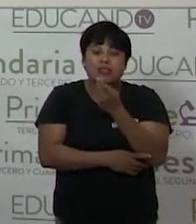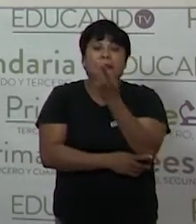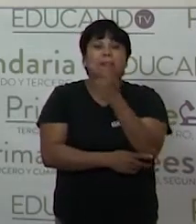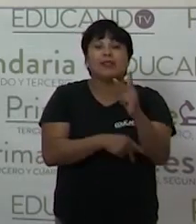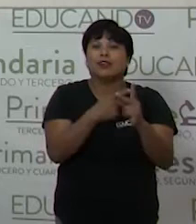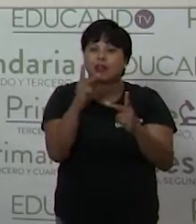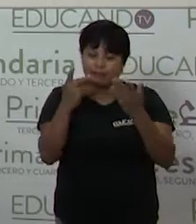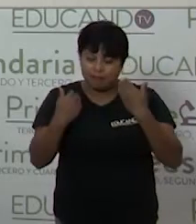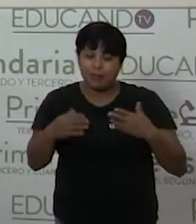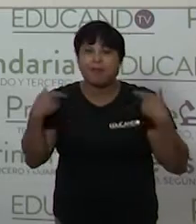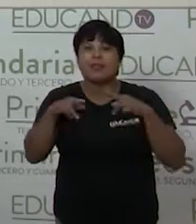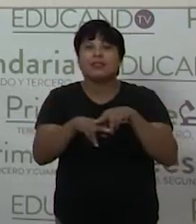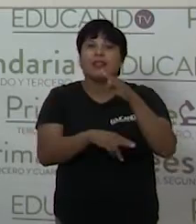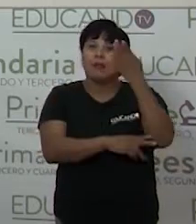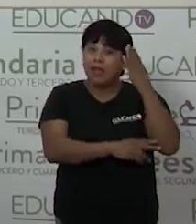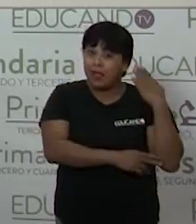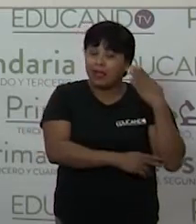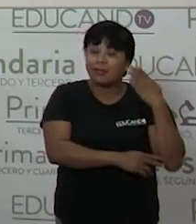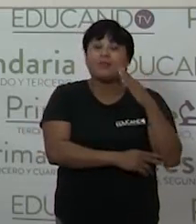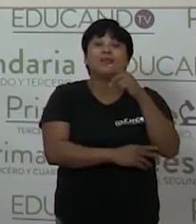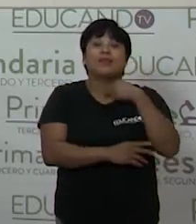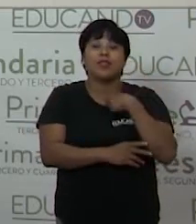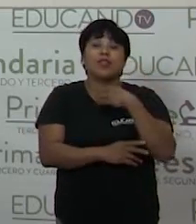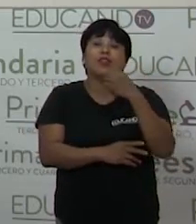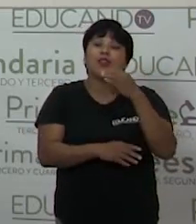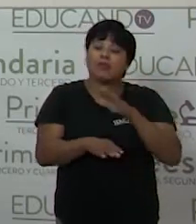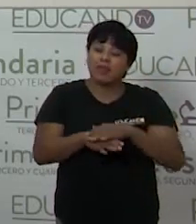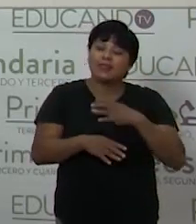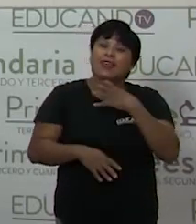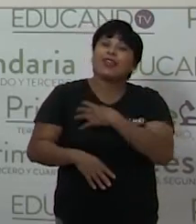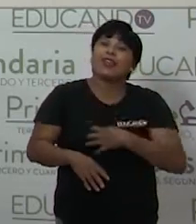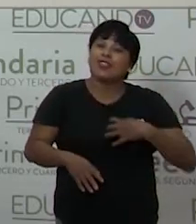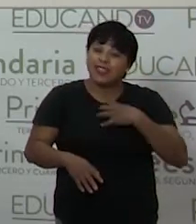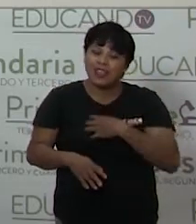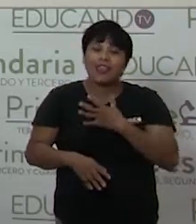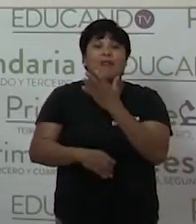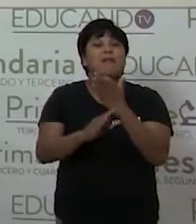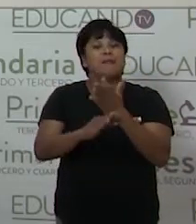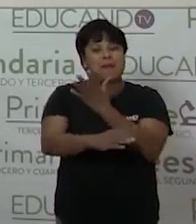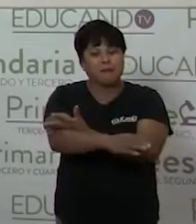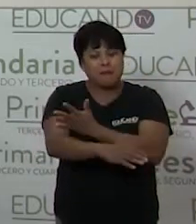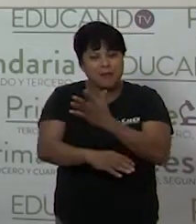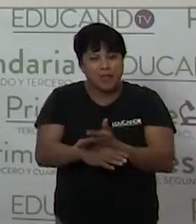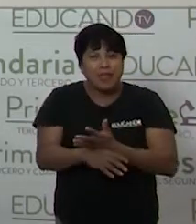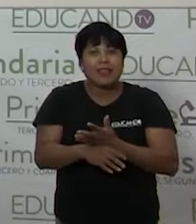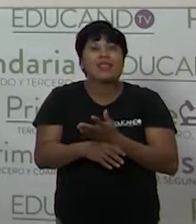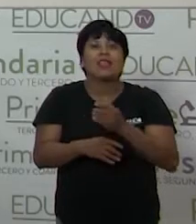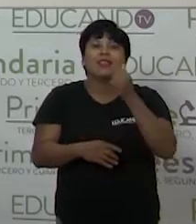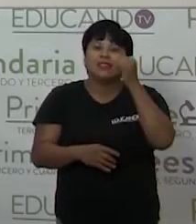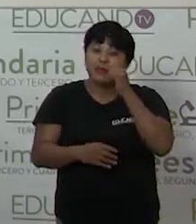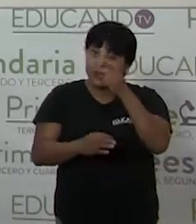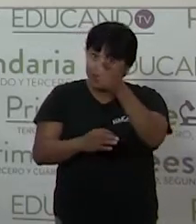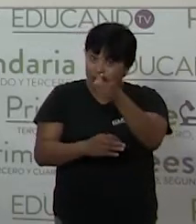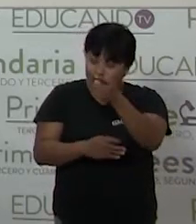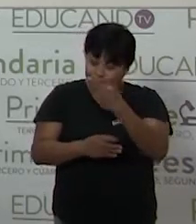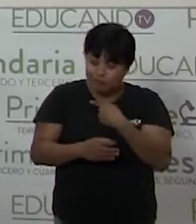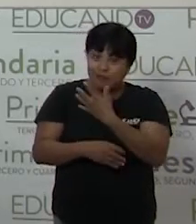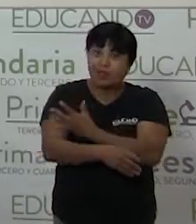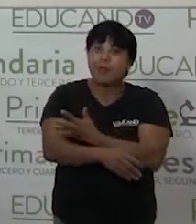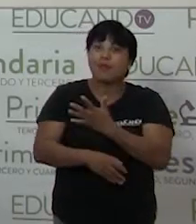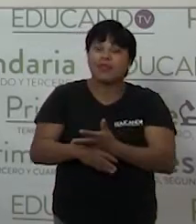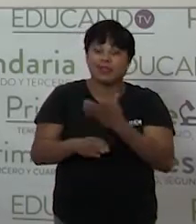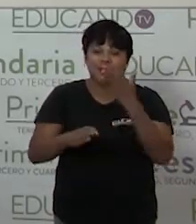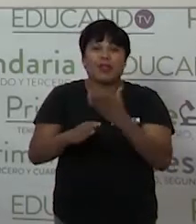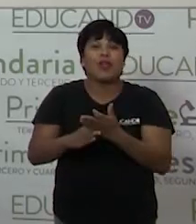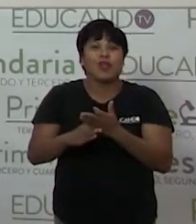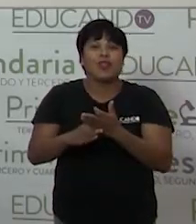de preescolar yo soy la maestra blanca y estoy más que contenta de acompañarte y sobre todo de que me acompañes en